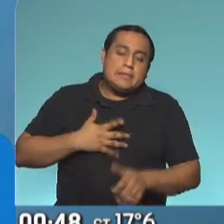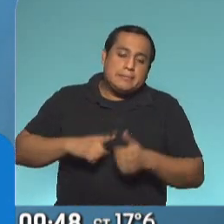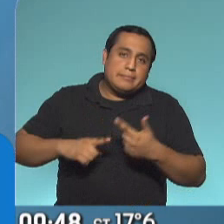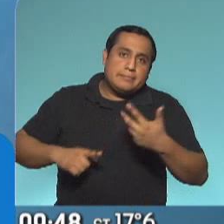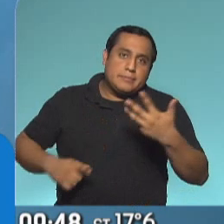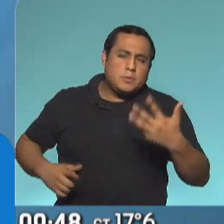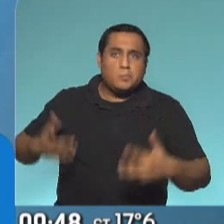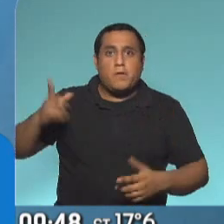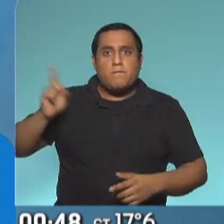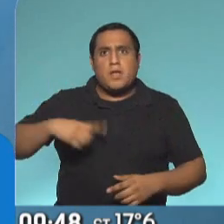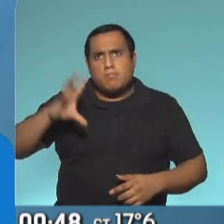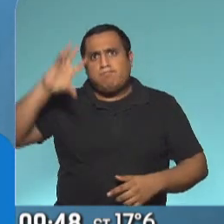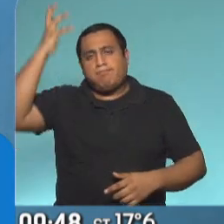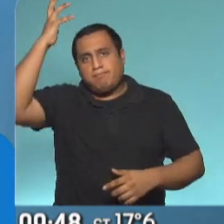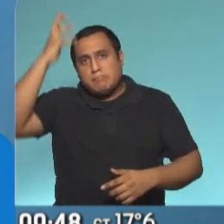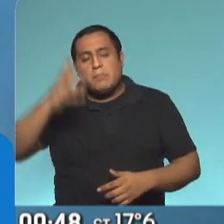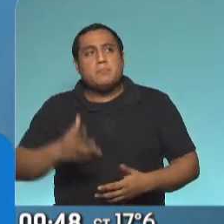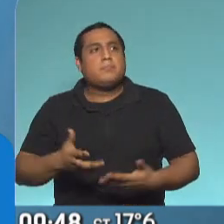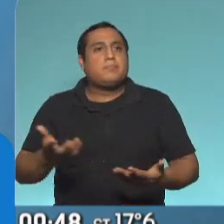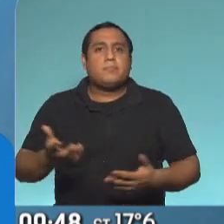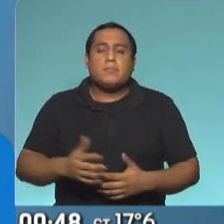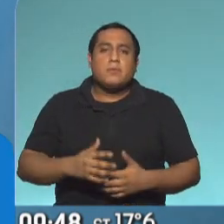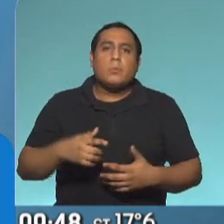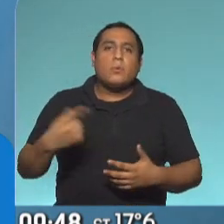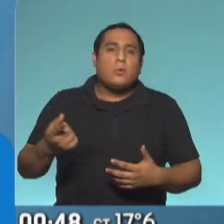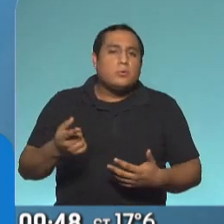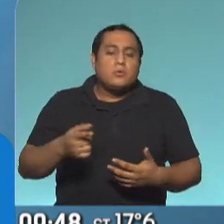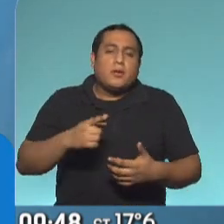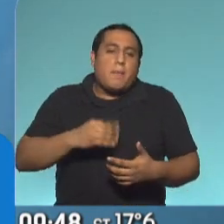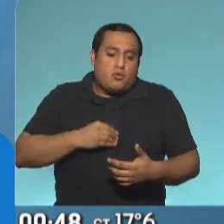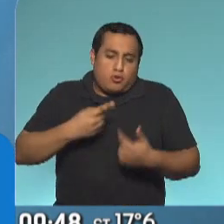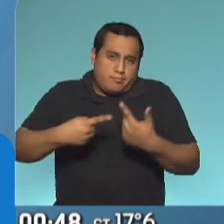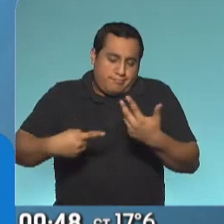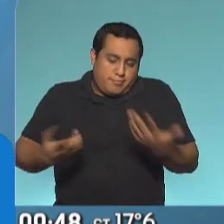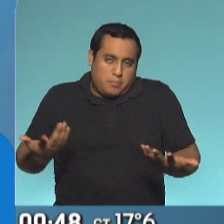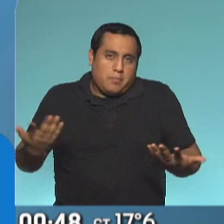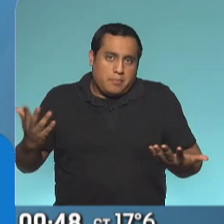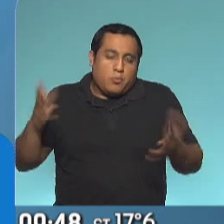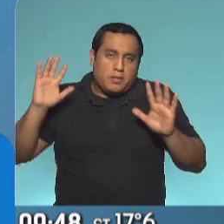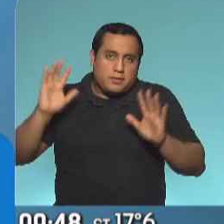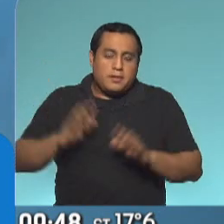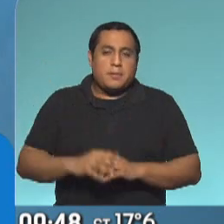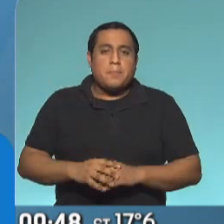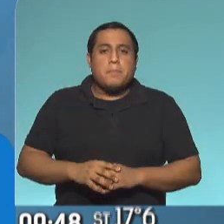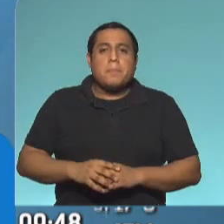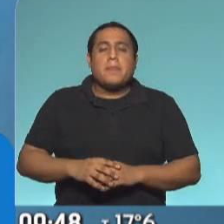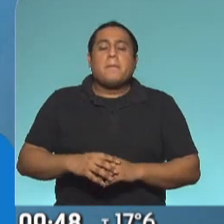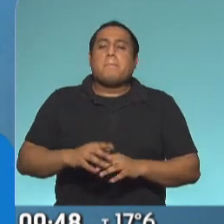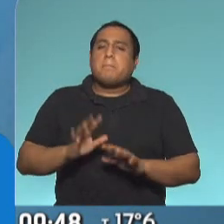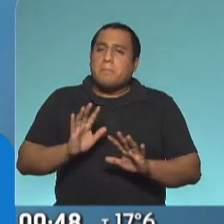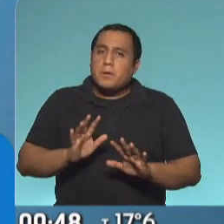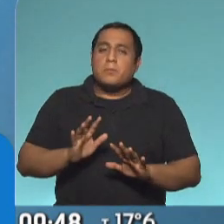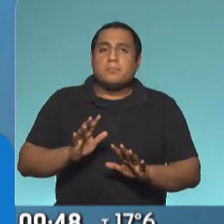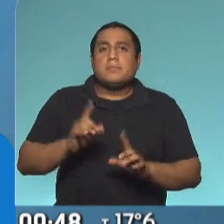pueden llevar al enojo pueden llevar a distintos tipos de reacciones emocionales y junto con eso